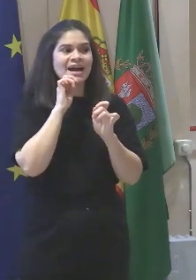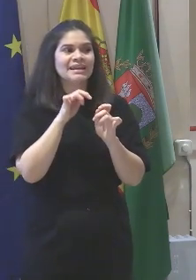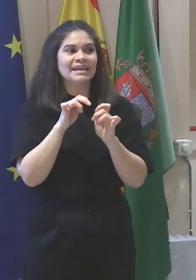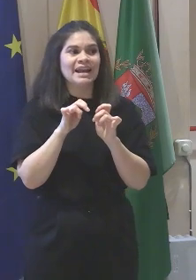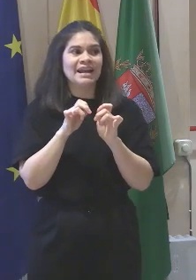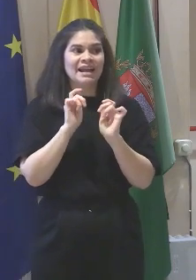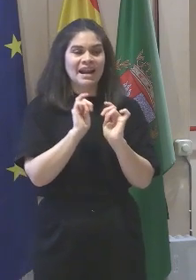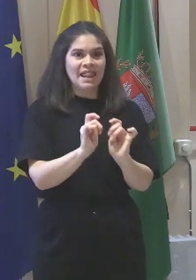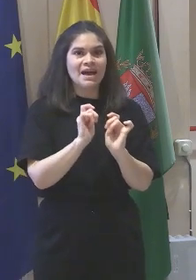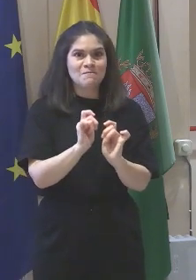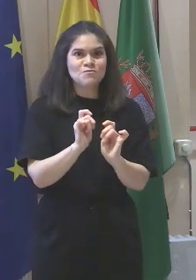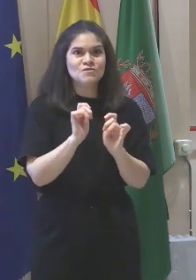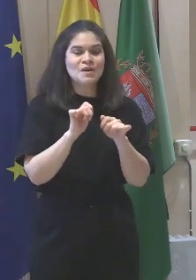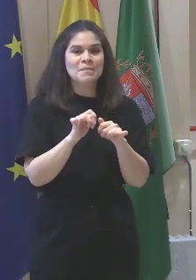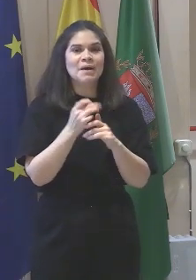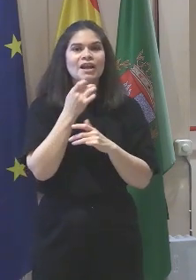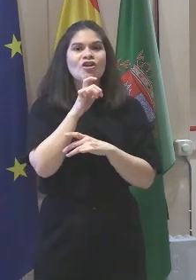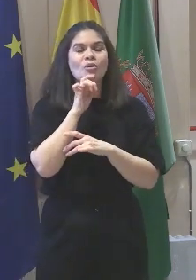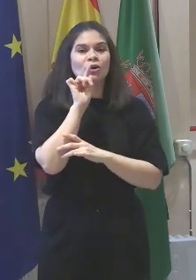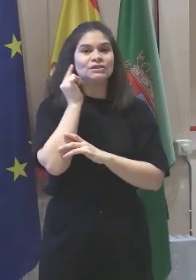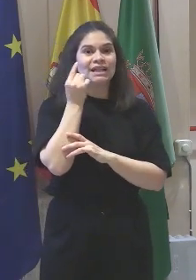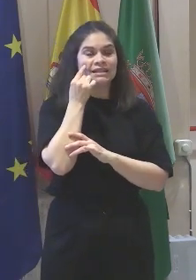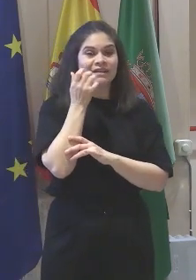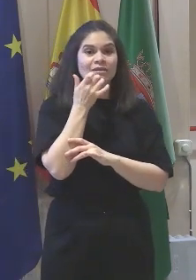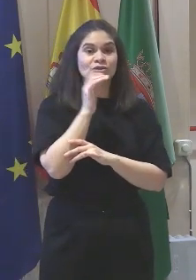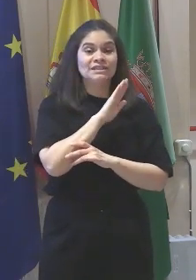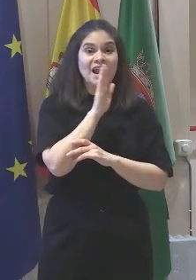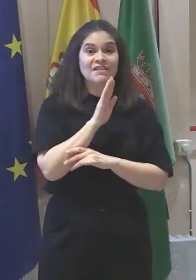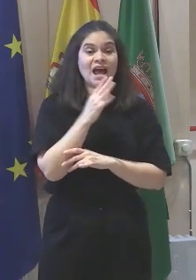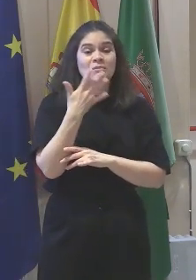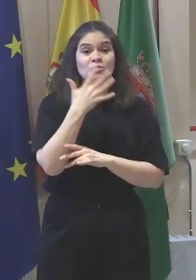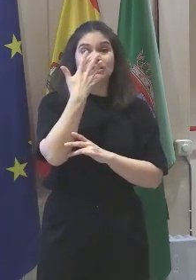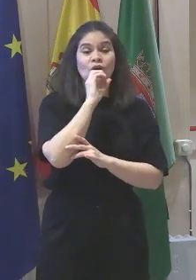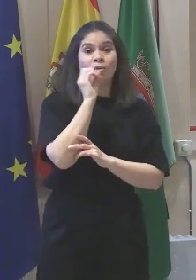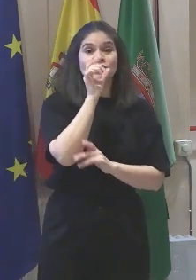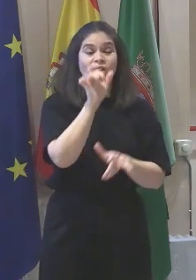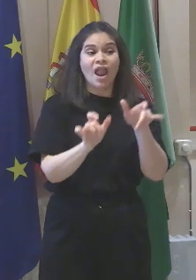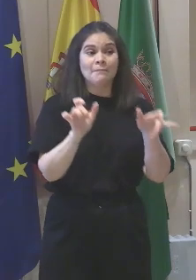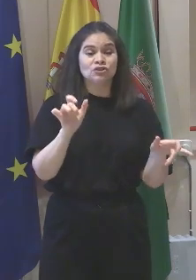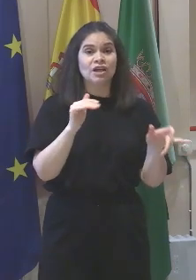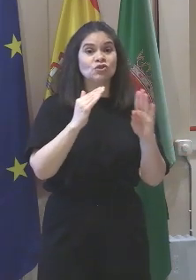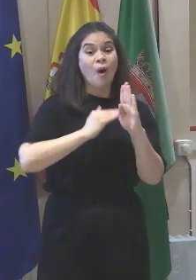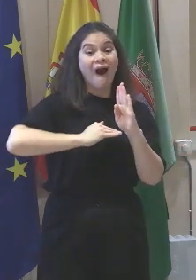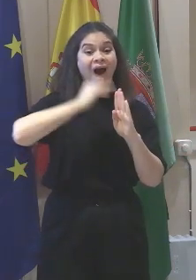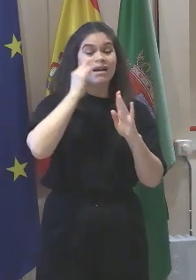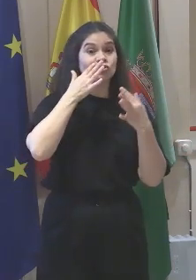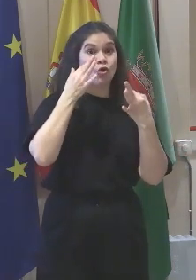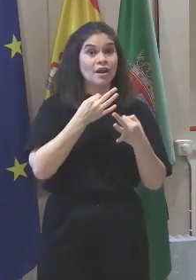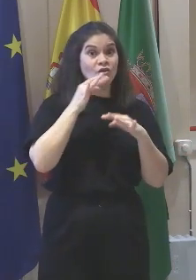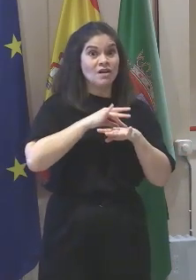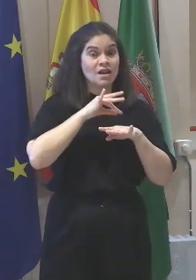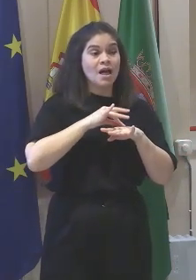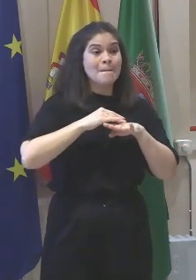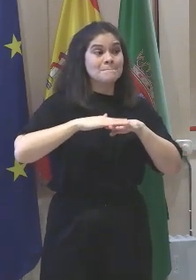Pero ¿cómo los identificamos? Si al final aproximadamente el 5% menos de las personas con alto riesgo de la enfermedad